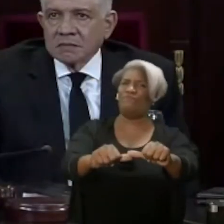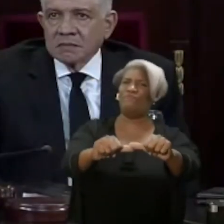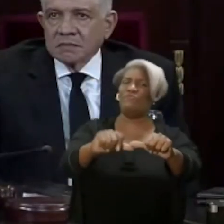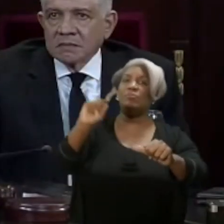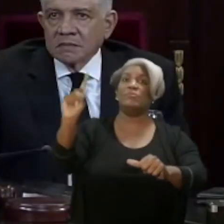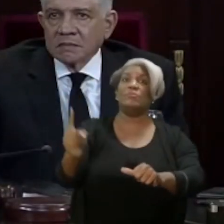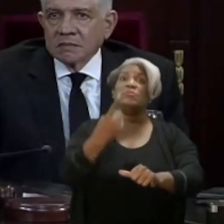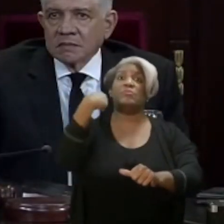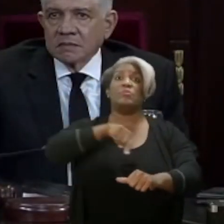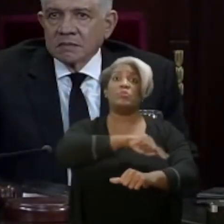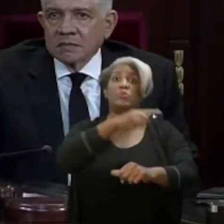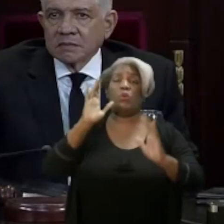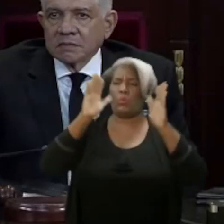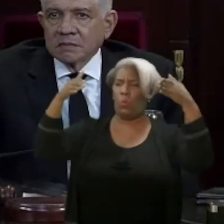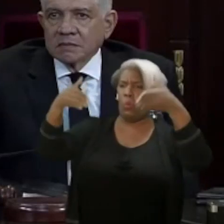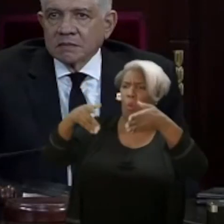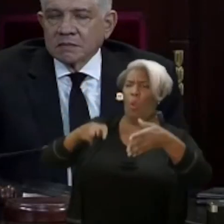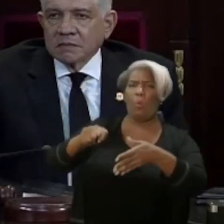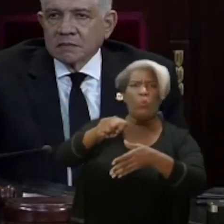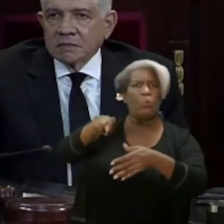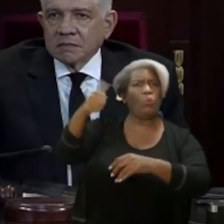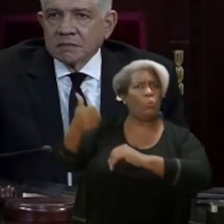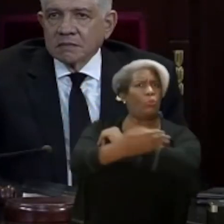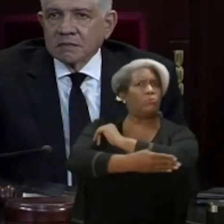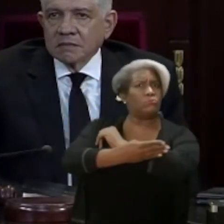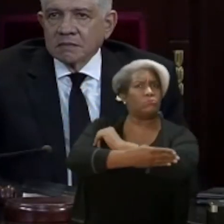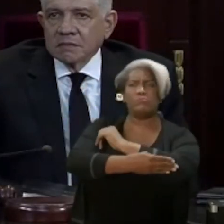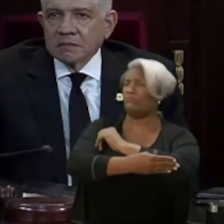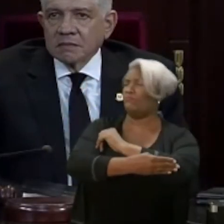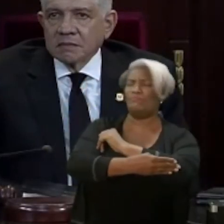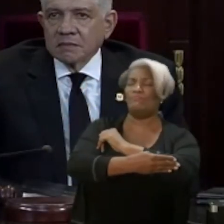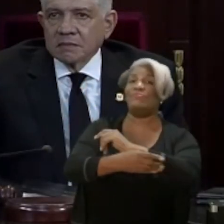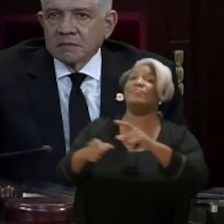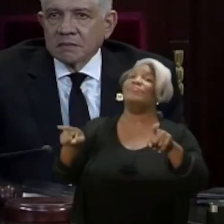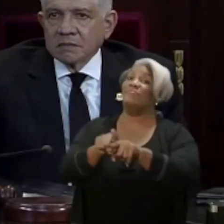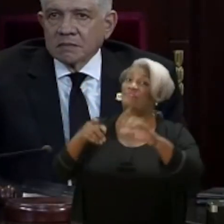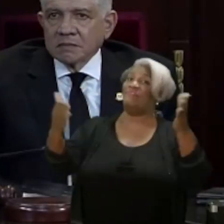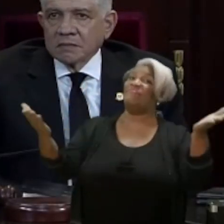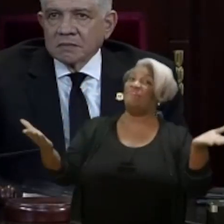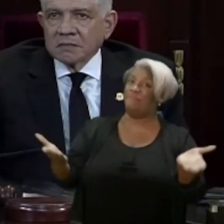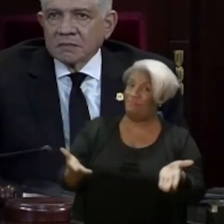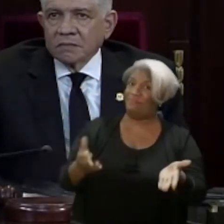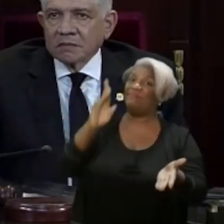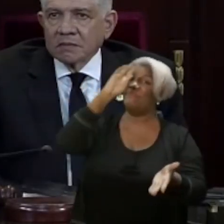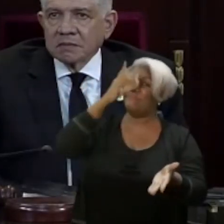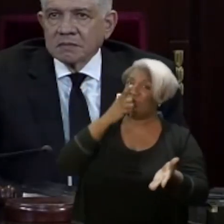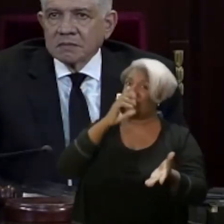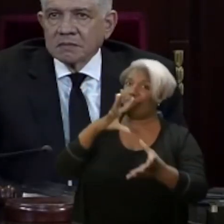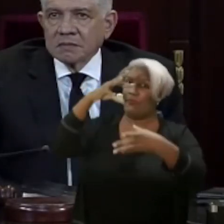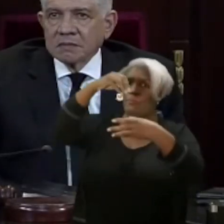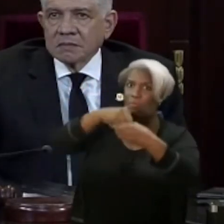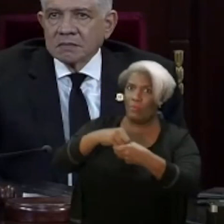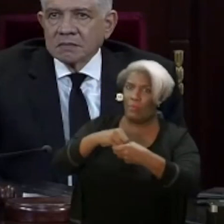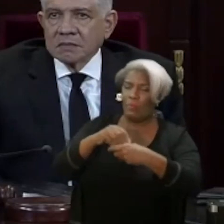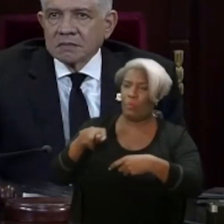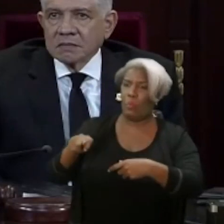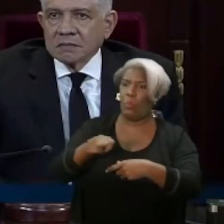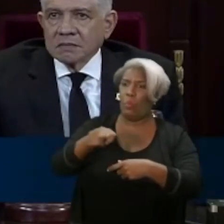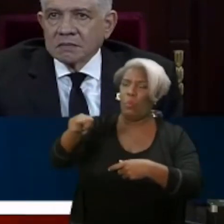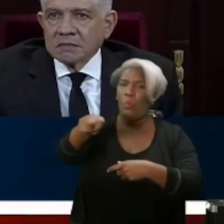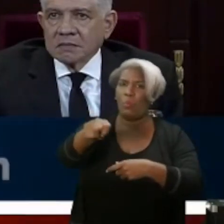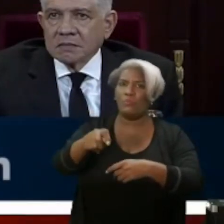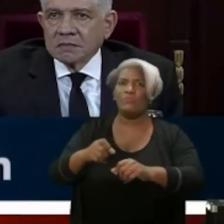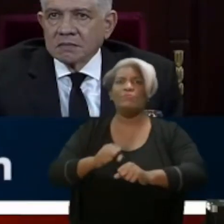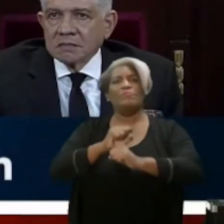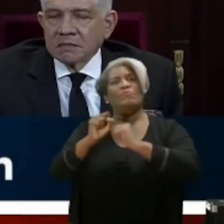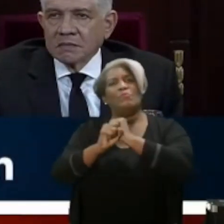hemos ocupado del turismo internacional, también hemos reforzado el turismo local y para ello lanzamos la estrategia de turismo en cada